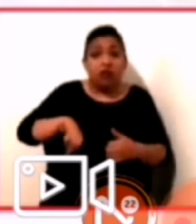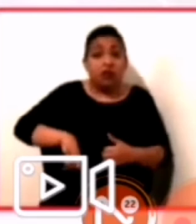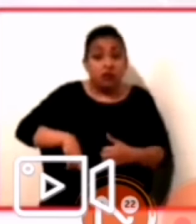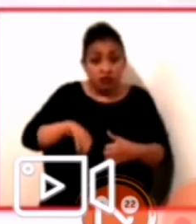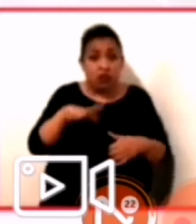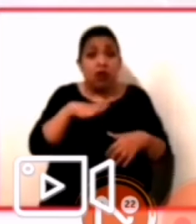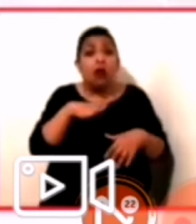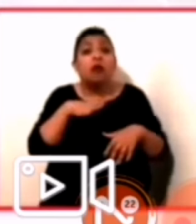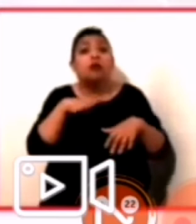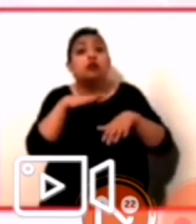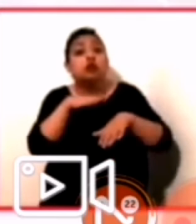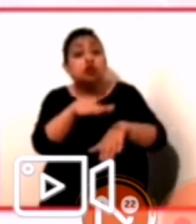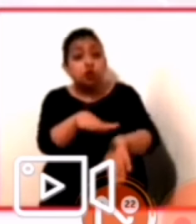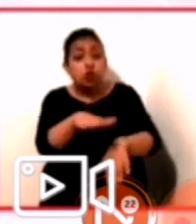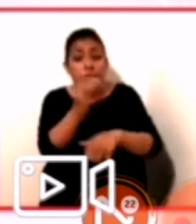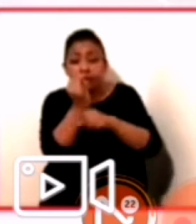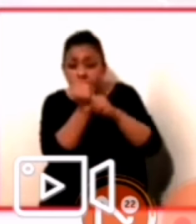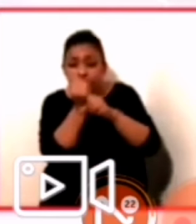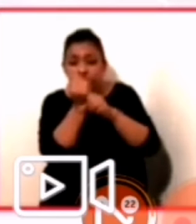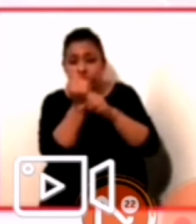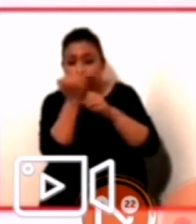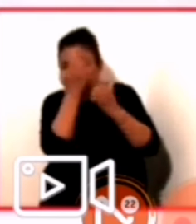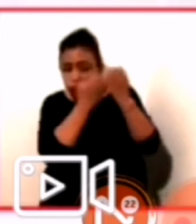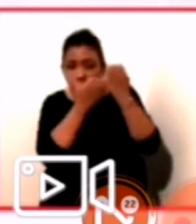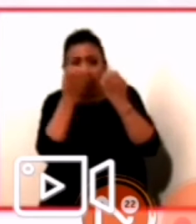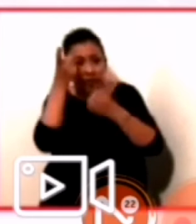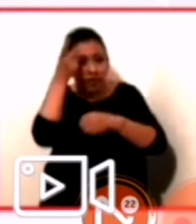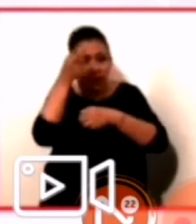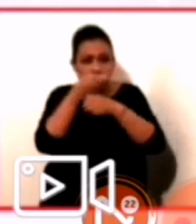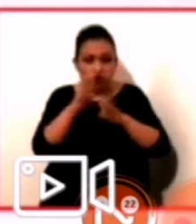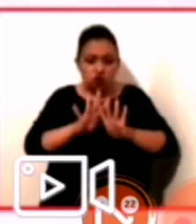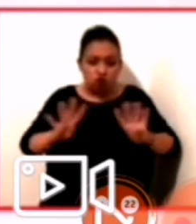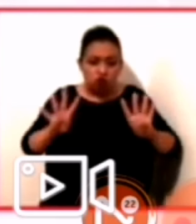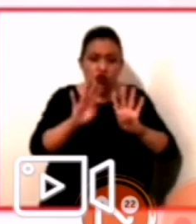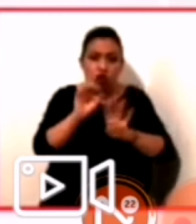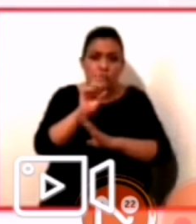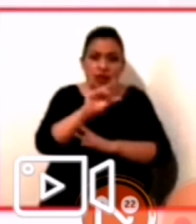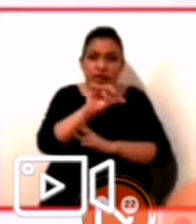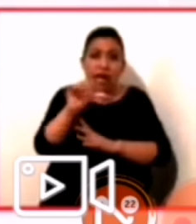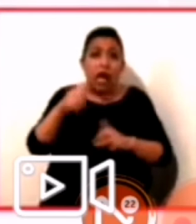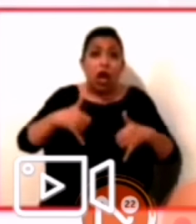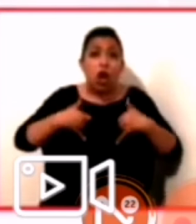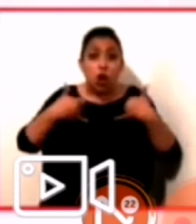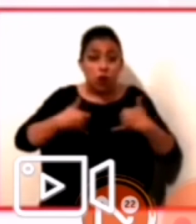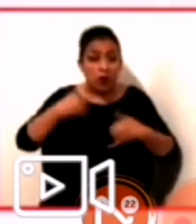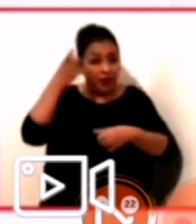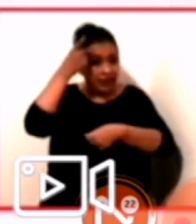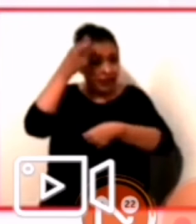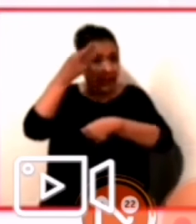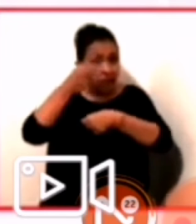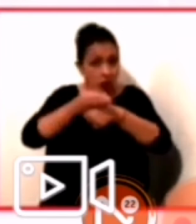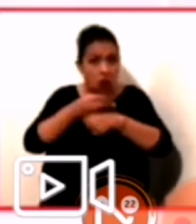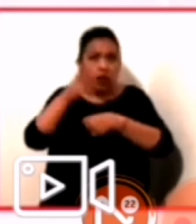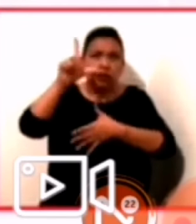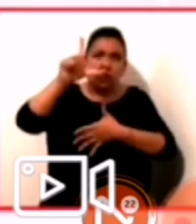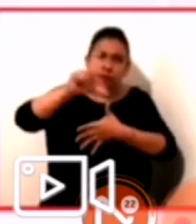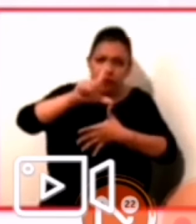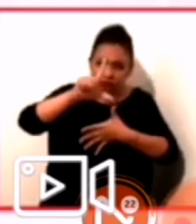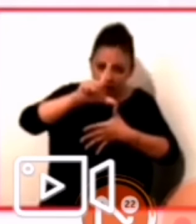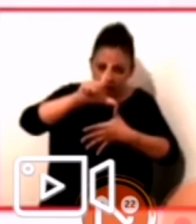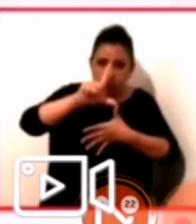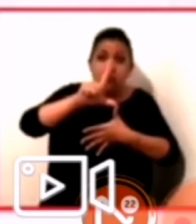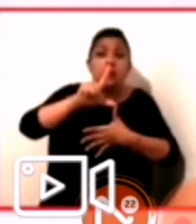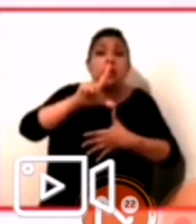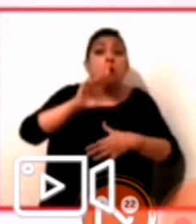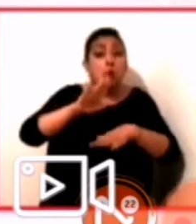sobre análisis y dirección de orquesta, que está dirigido a jóvenes directores de orquestas de América Latina, porque